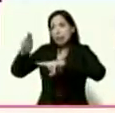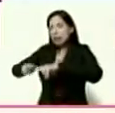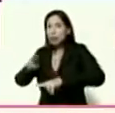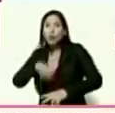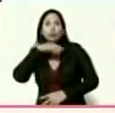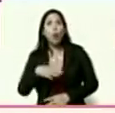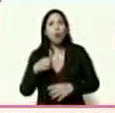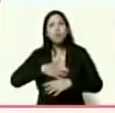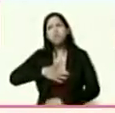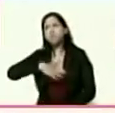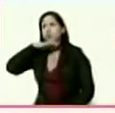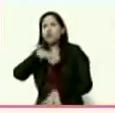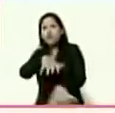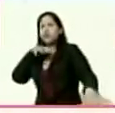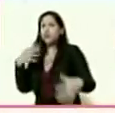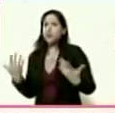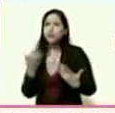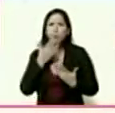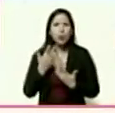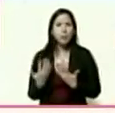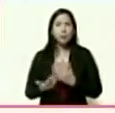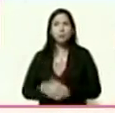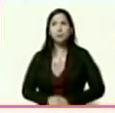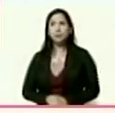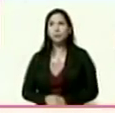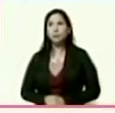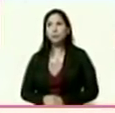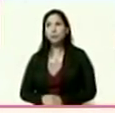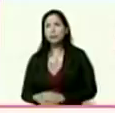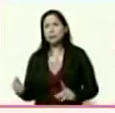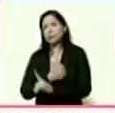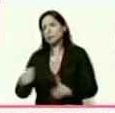De eventos colaterales.